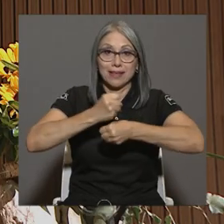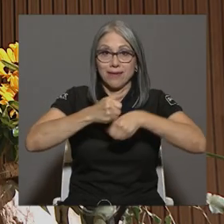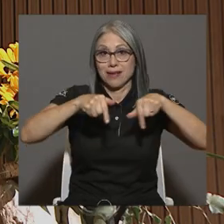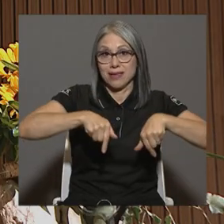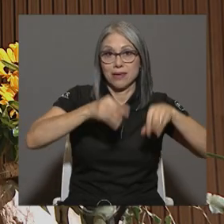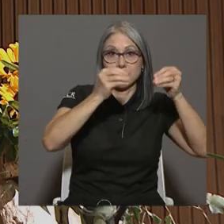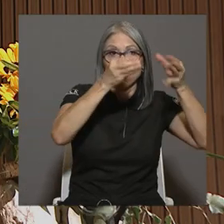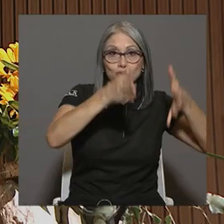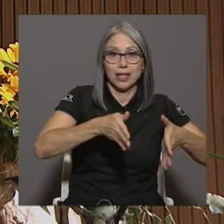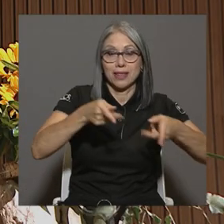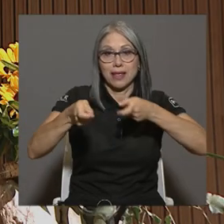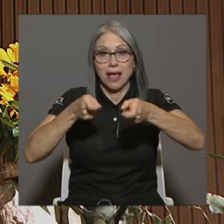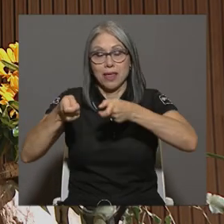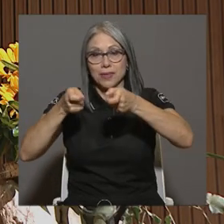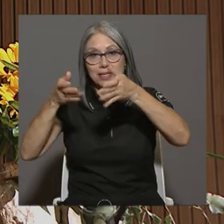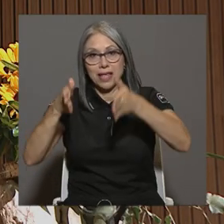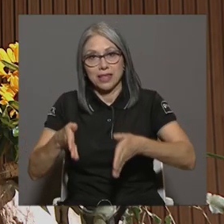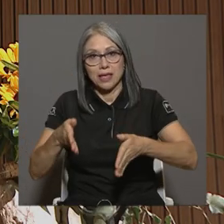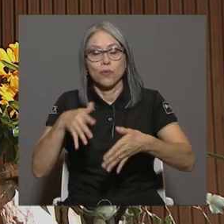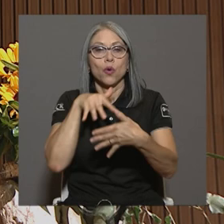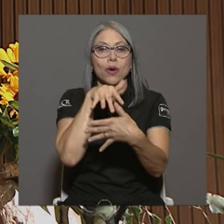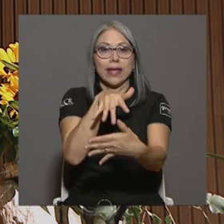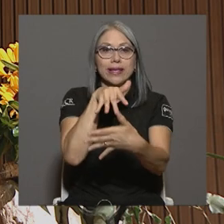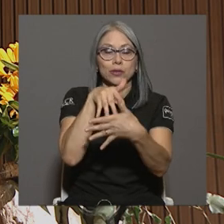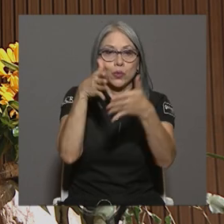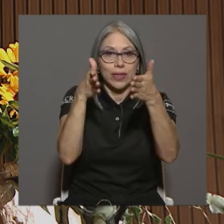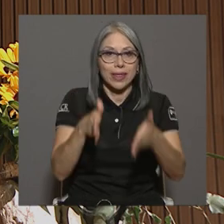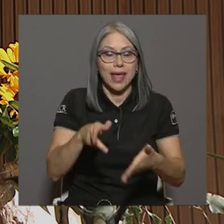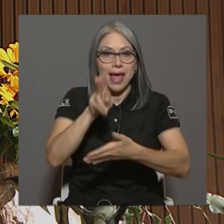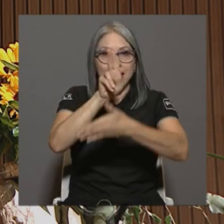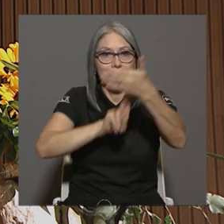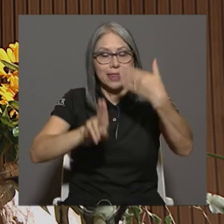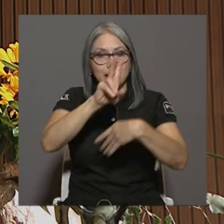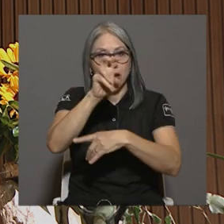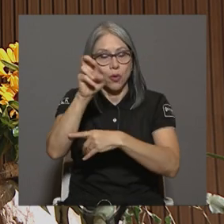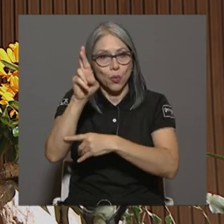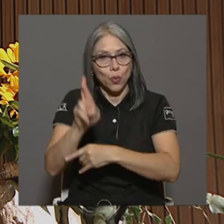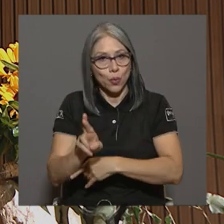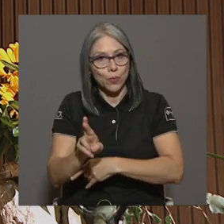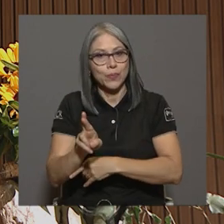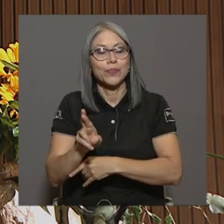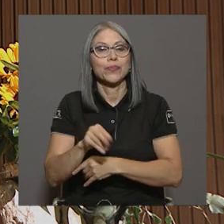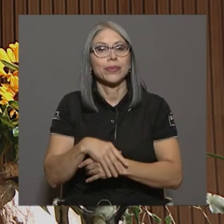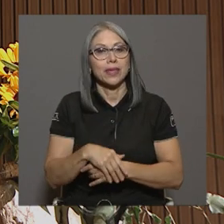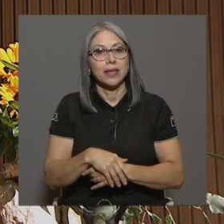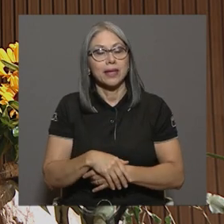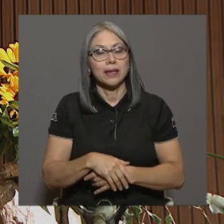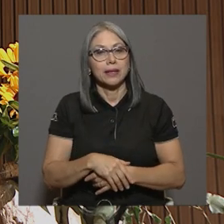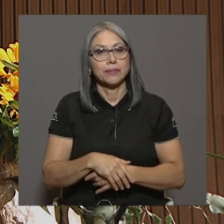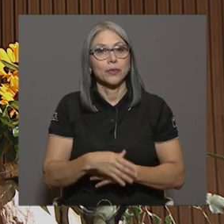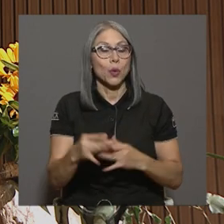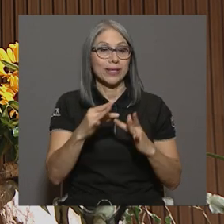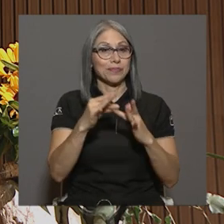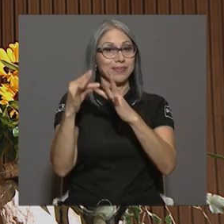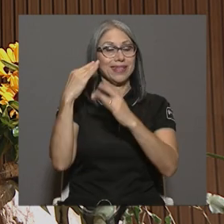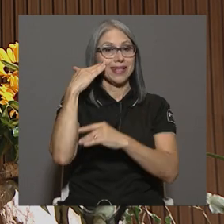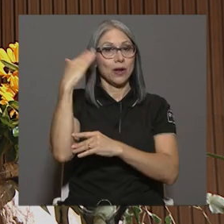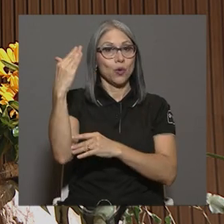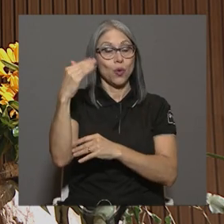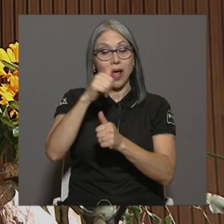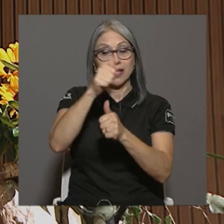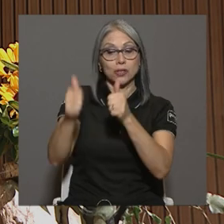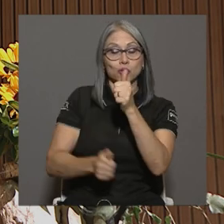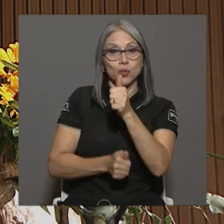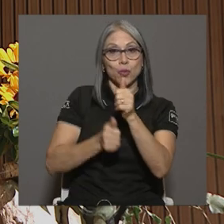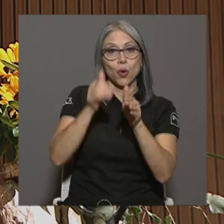y administrativo, estudiantes de la Universidad de Costa Rica. Un cordial saludo al